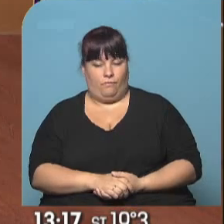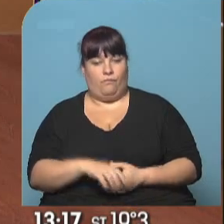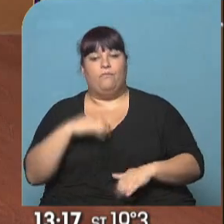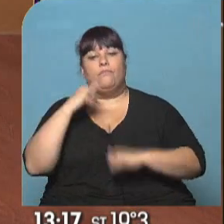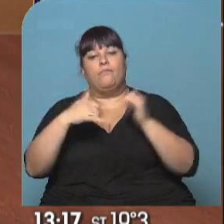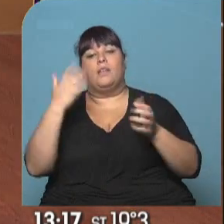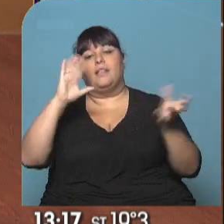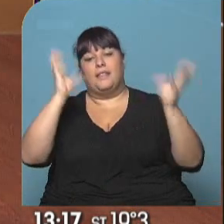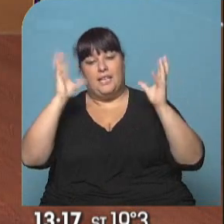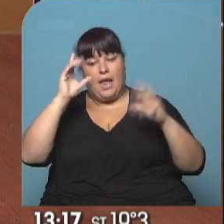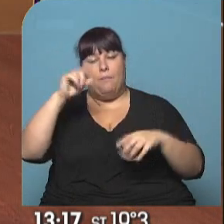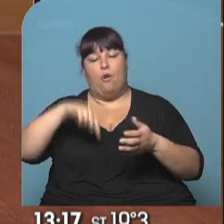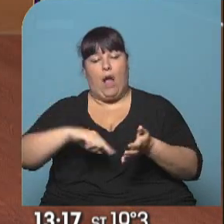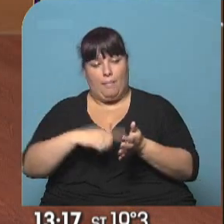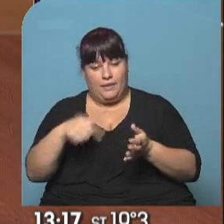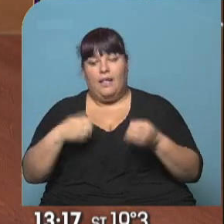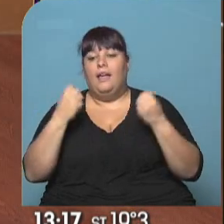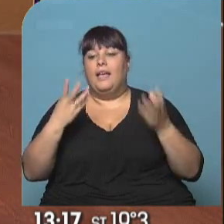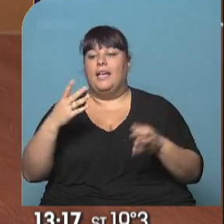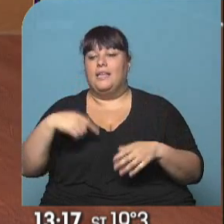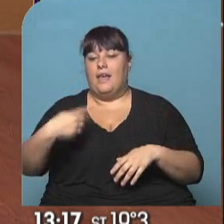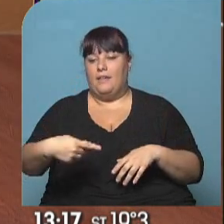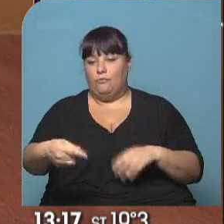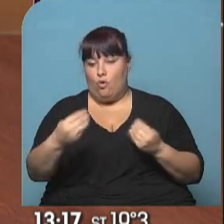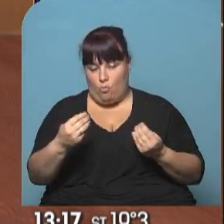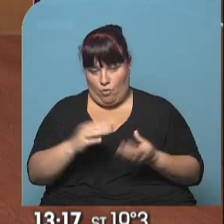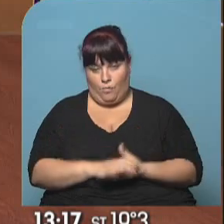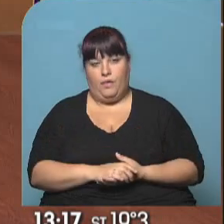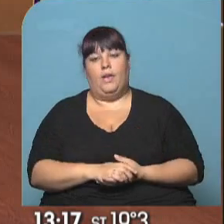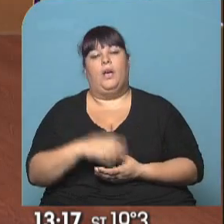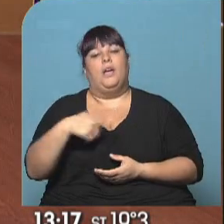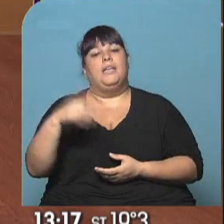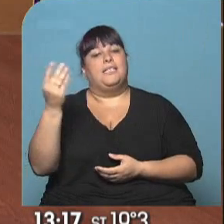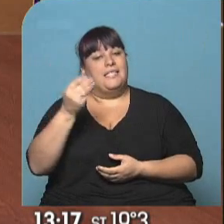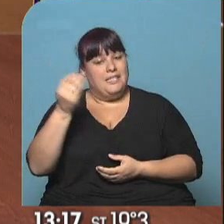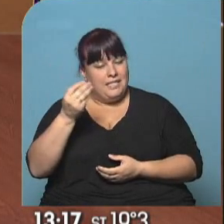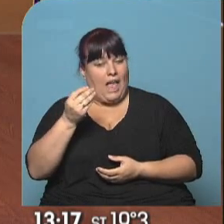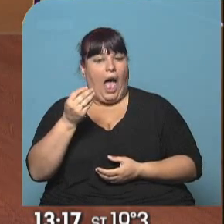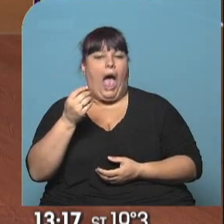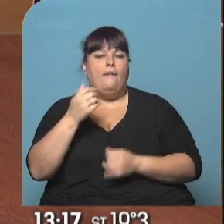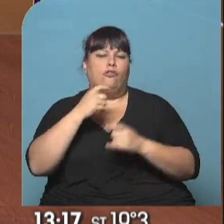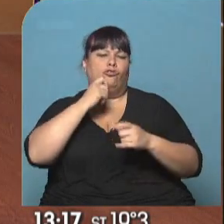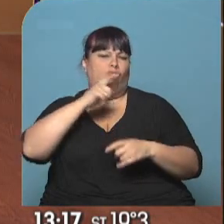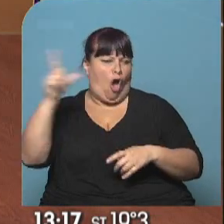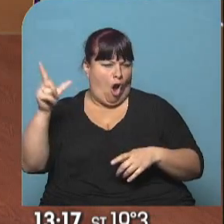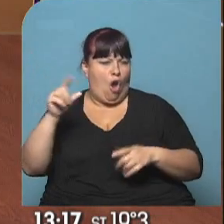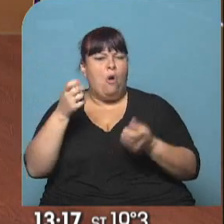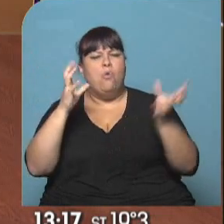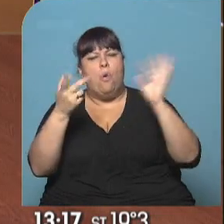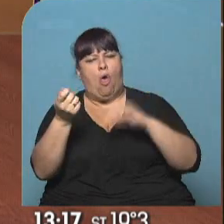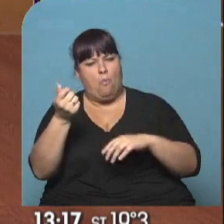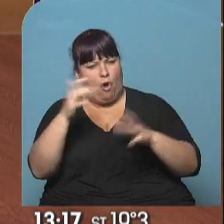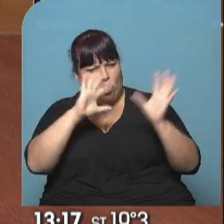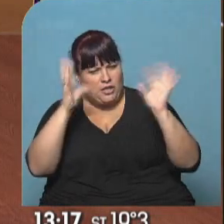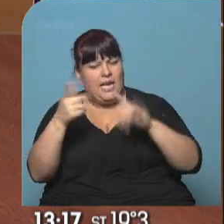Vamos a recorrer el tiempo para la ciudad de Buenos Aires. ¿Qué nos depara para los próximos días? Tendremos un sábado casi a pleno sol, muy pocas nubes en